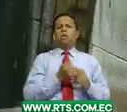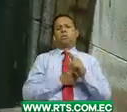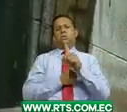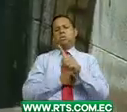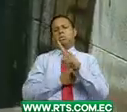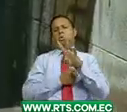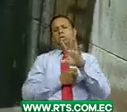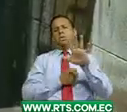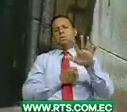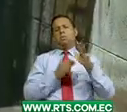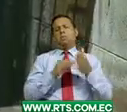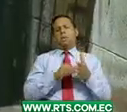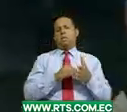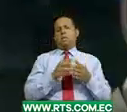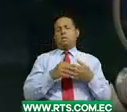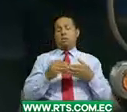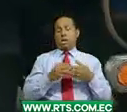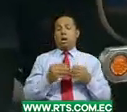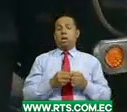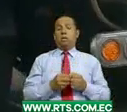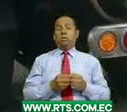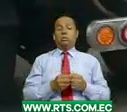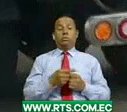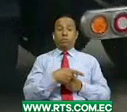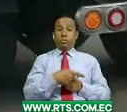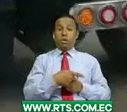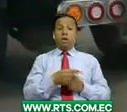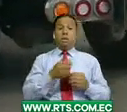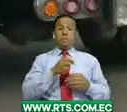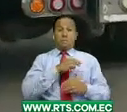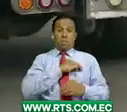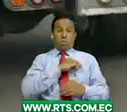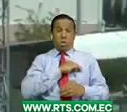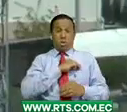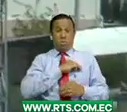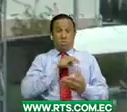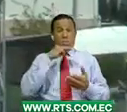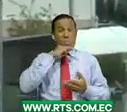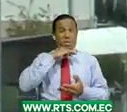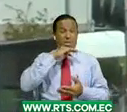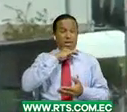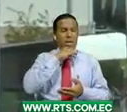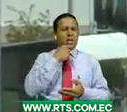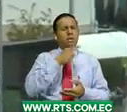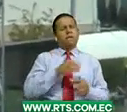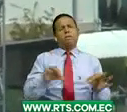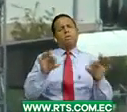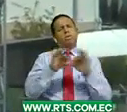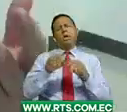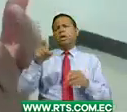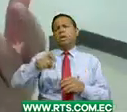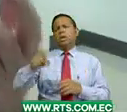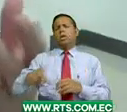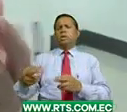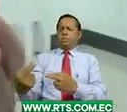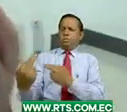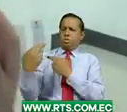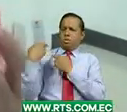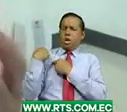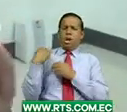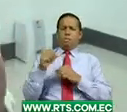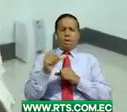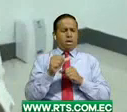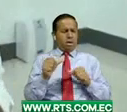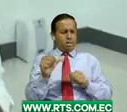asumirá Petroecuador. Sin embargo, desde el municipio de Manta se insiste en que se determine el mecanismo para administrar el acueducto. La solución